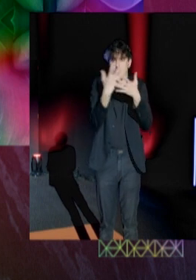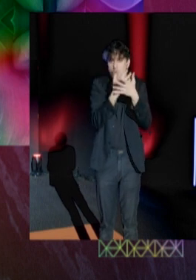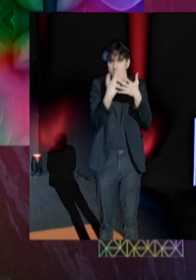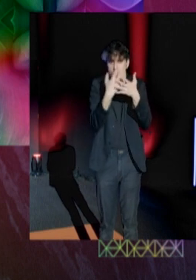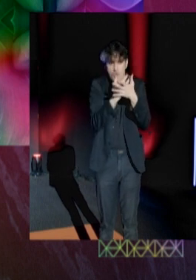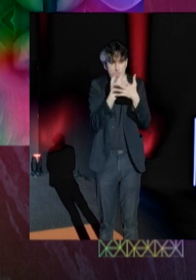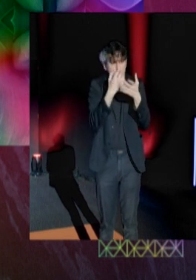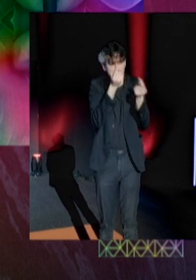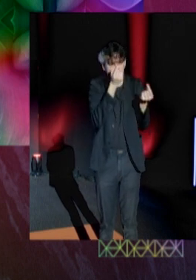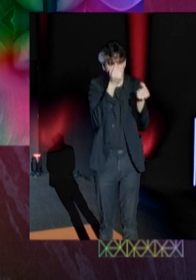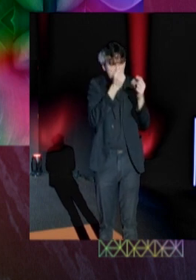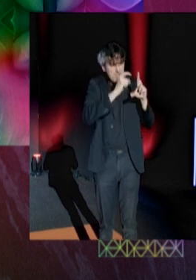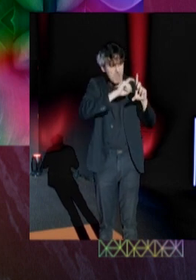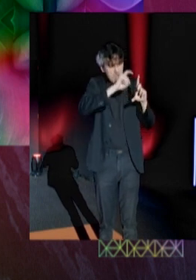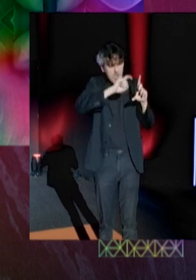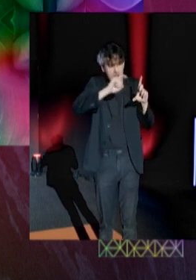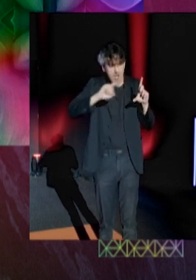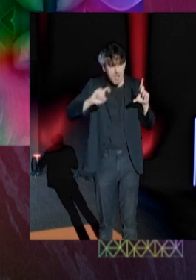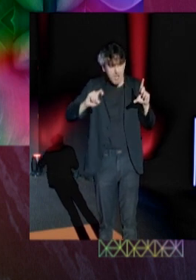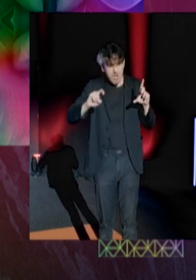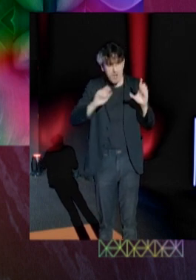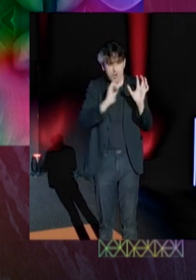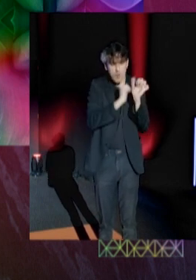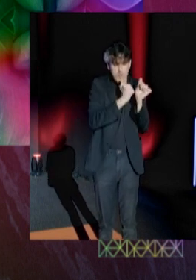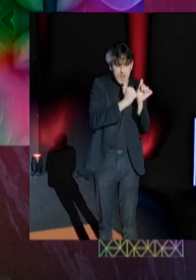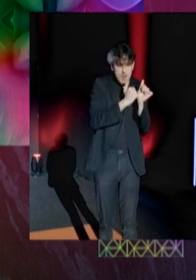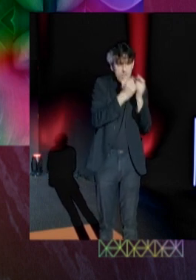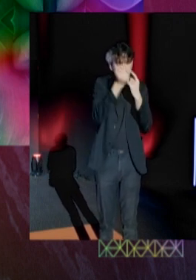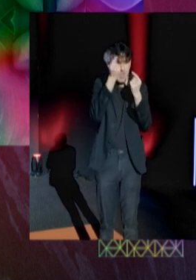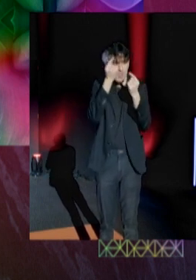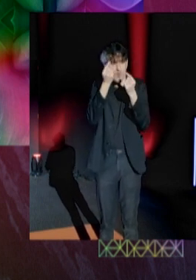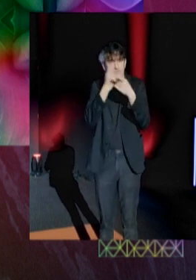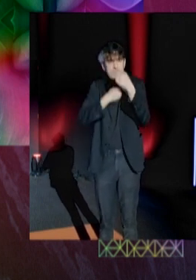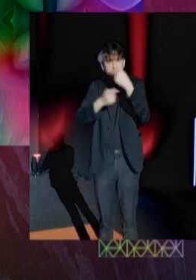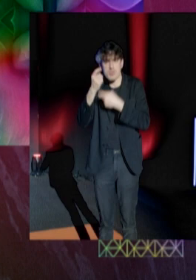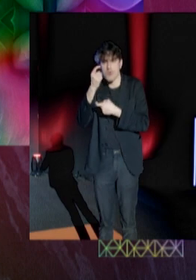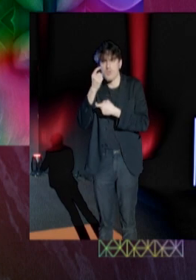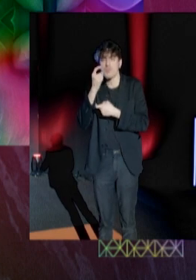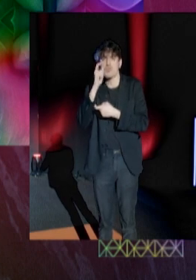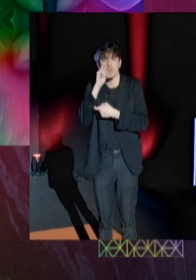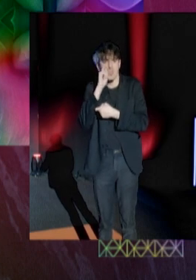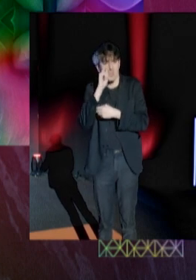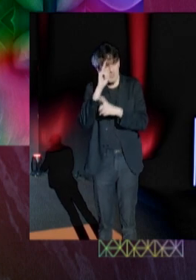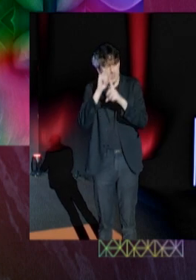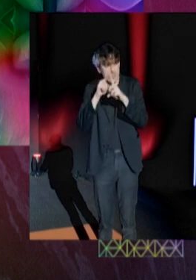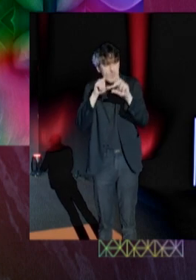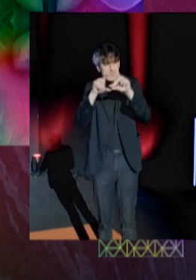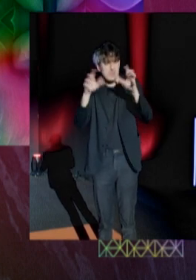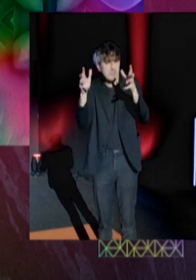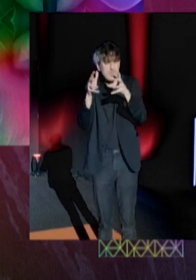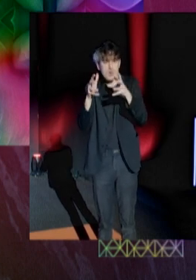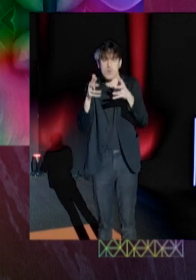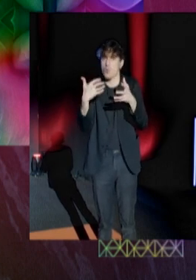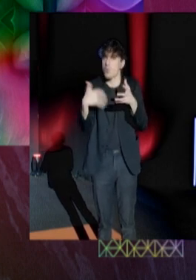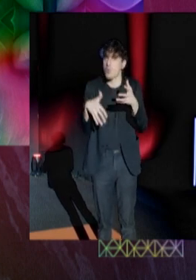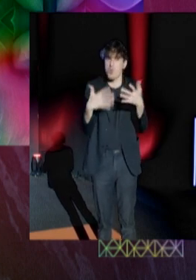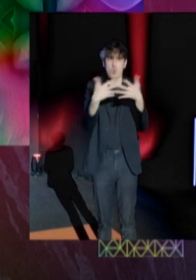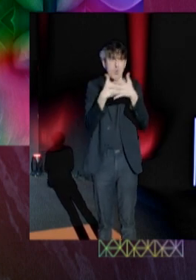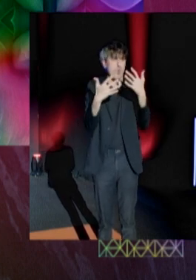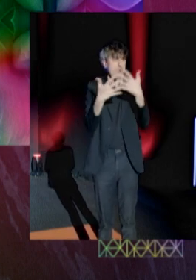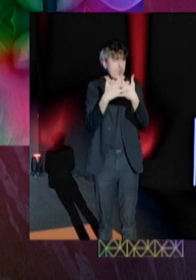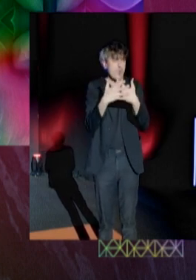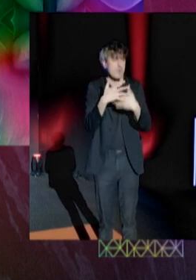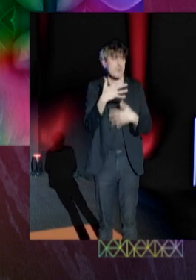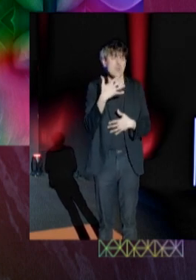datagraph eh digamos de copilot con datos de información turística para las pymes las posibilidades son inmensas en este sentido y dejarme